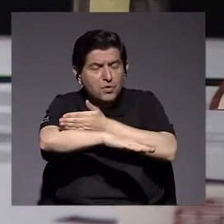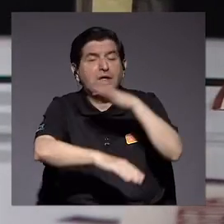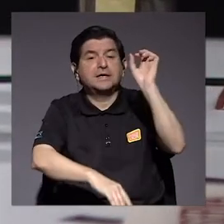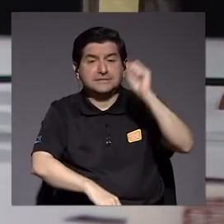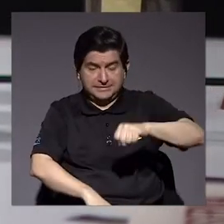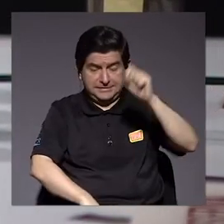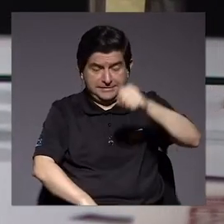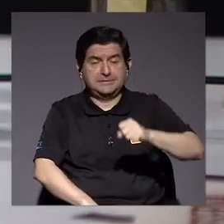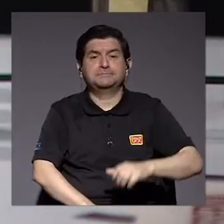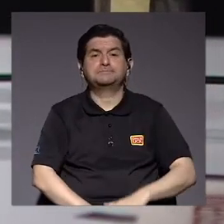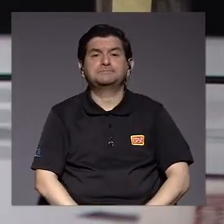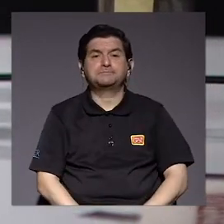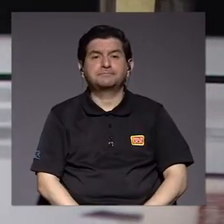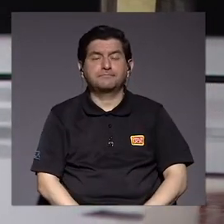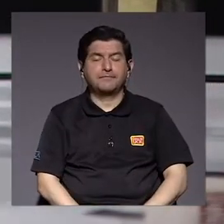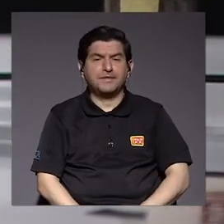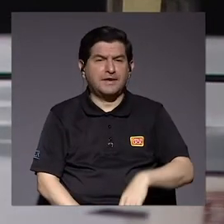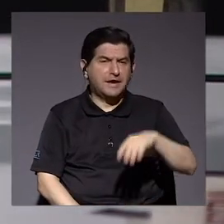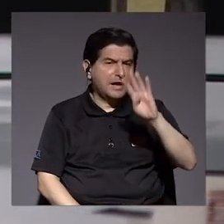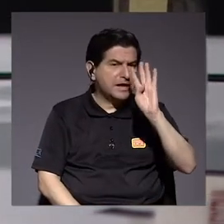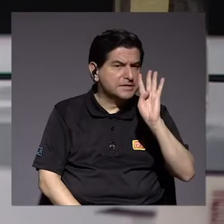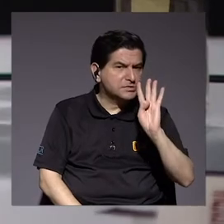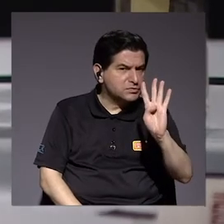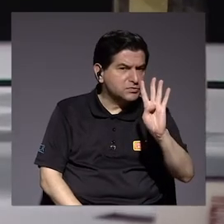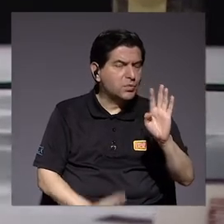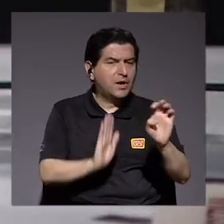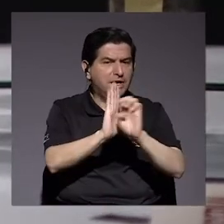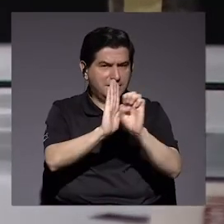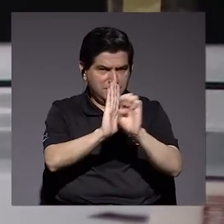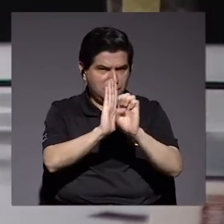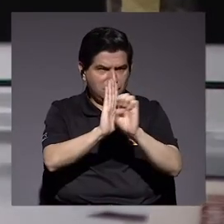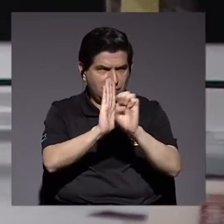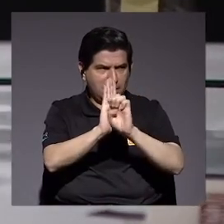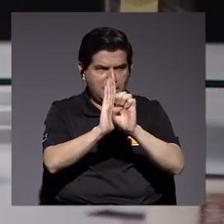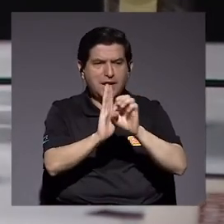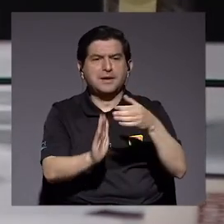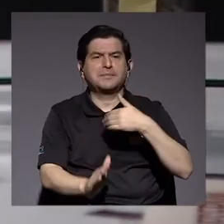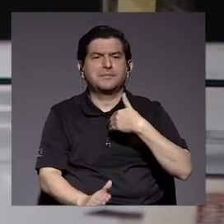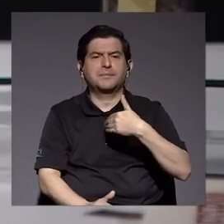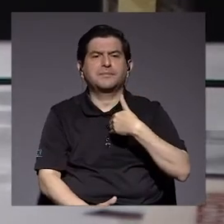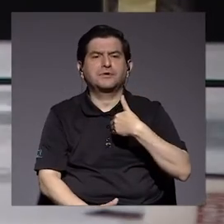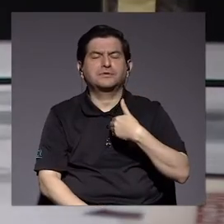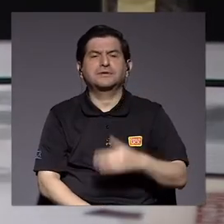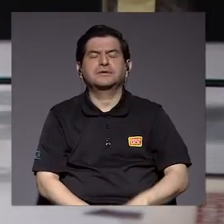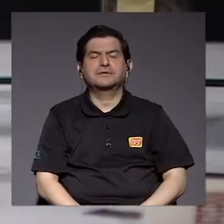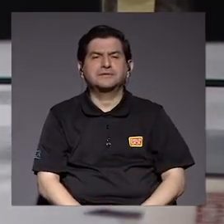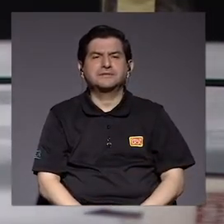Exactamente. Bueno, estos 4 que están acá son ejemplos de,